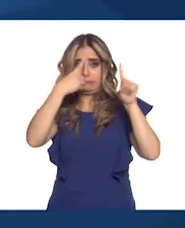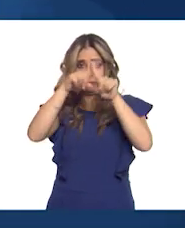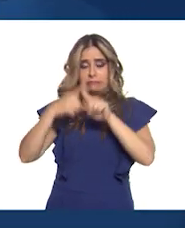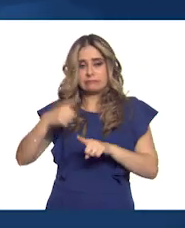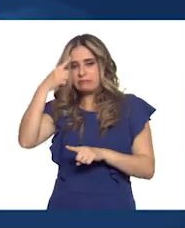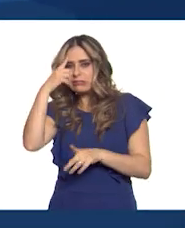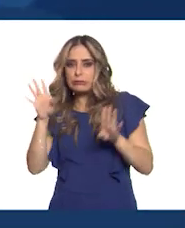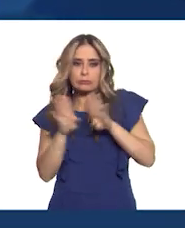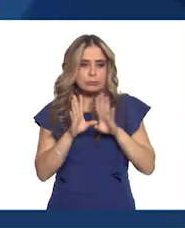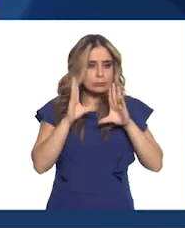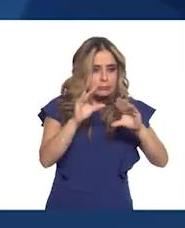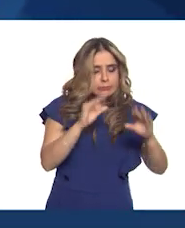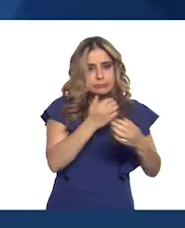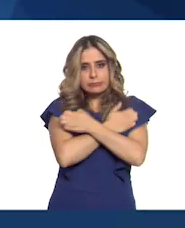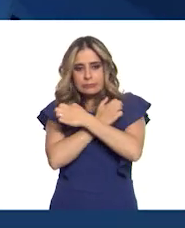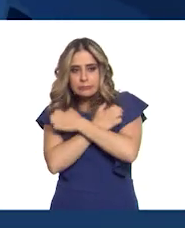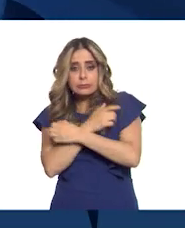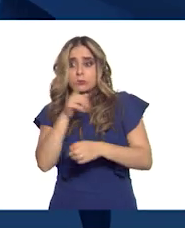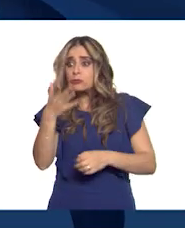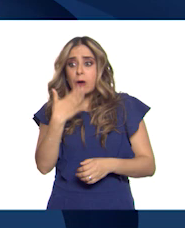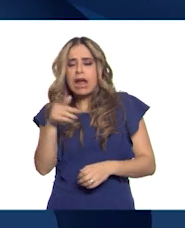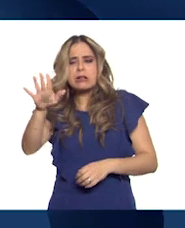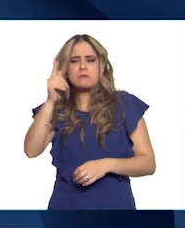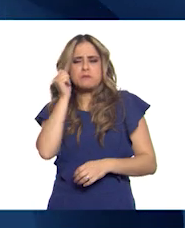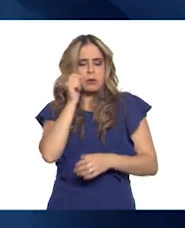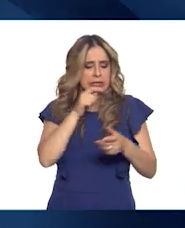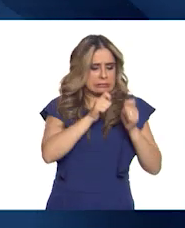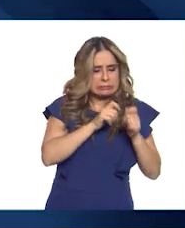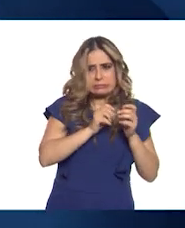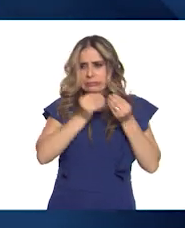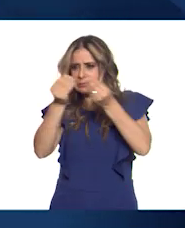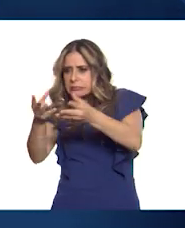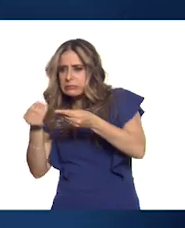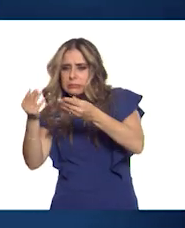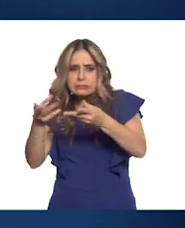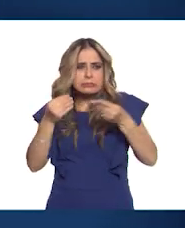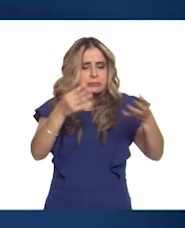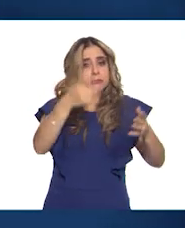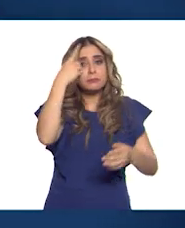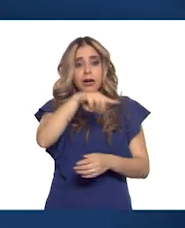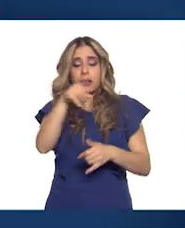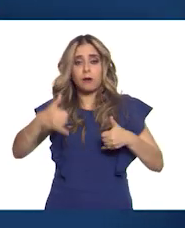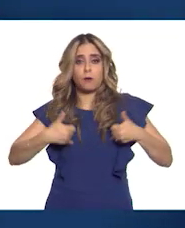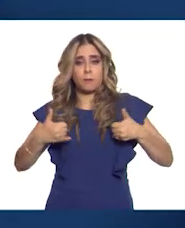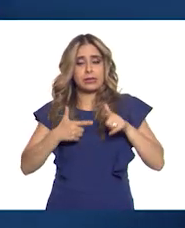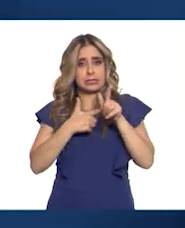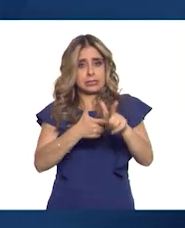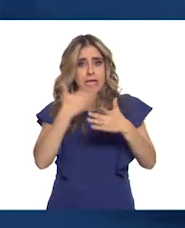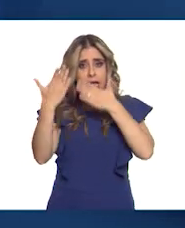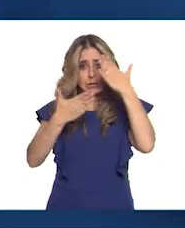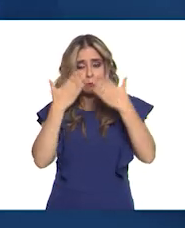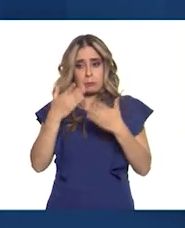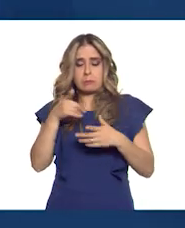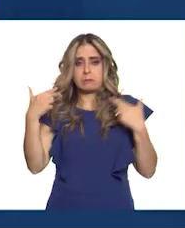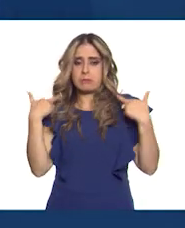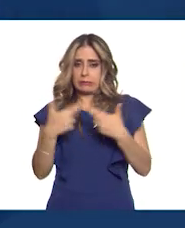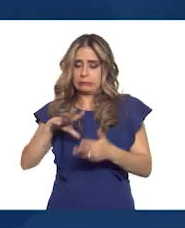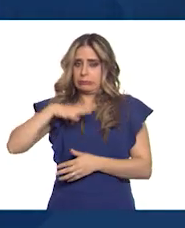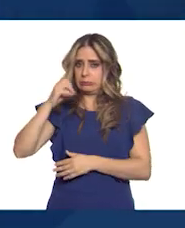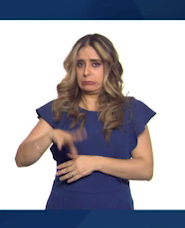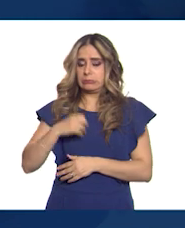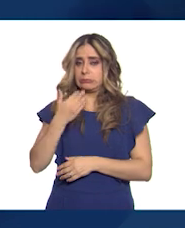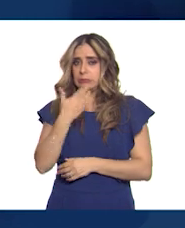soluciones creativas y favorecer que niñas, niños y jóvenes sigan estudiando, lo mismo que los padres de familia y